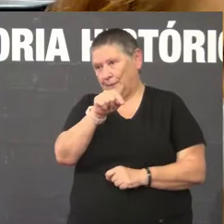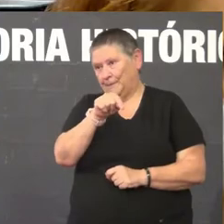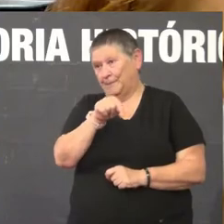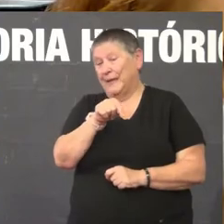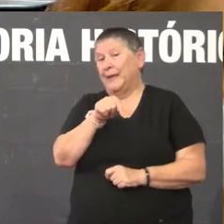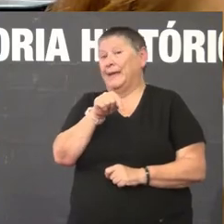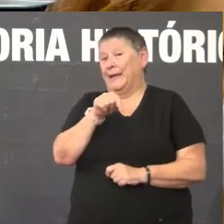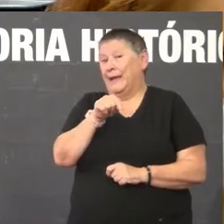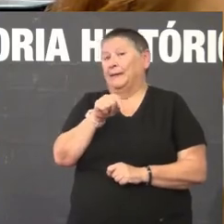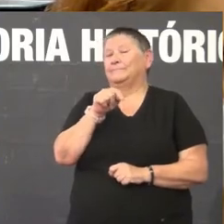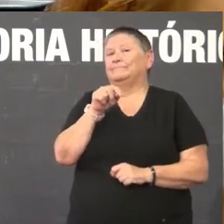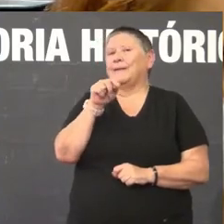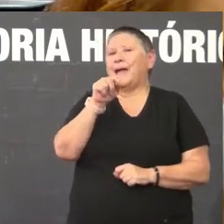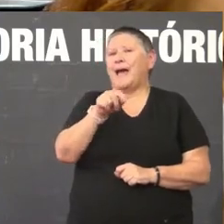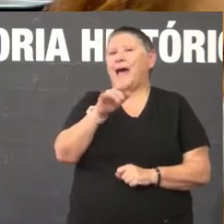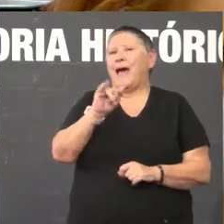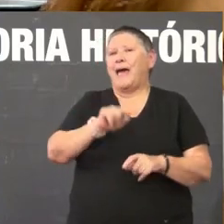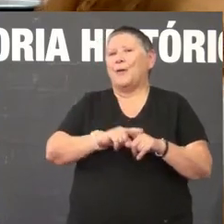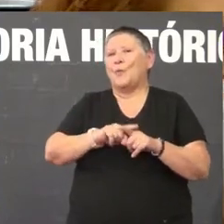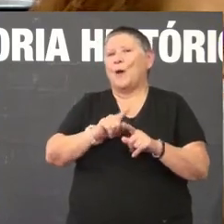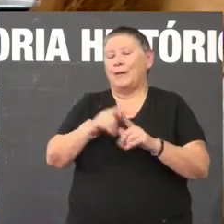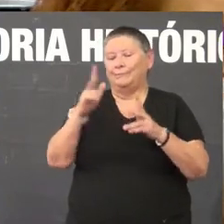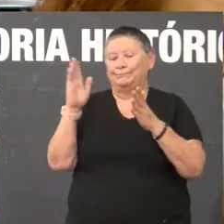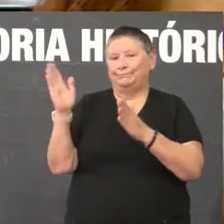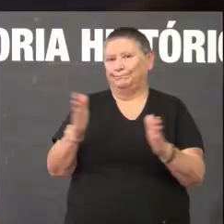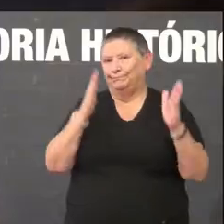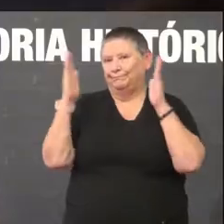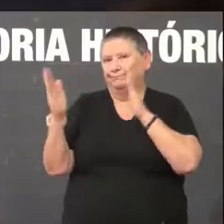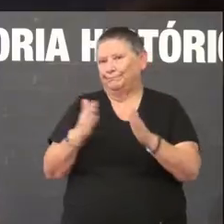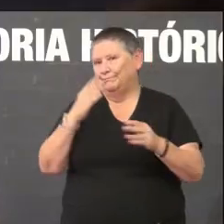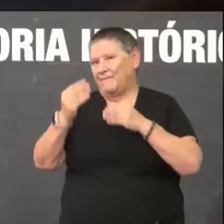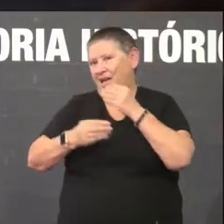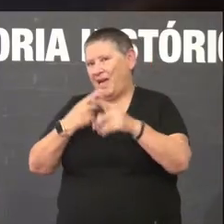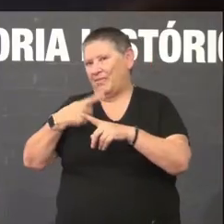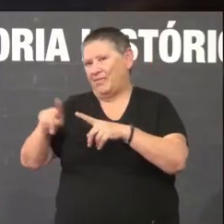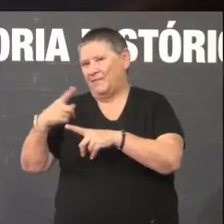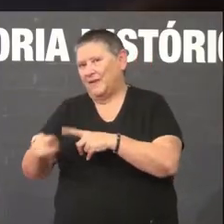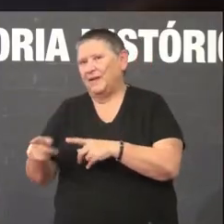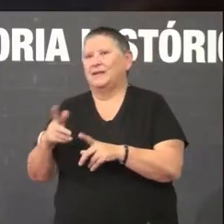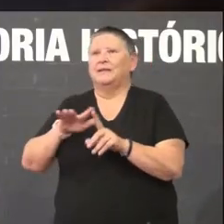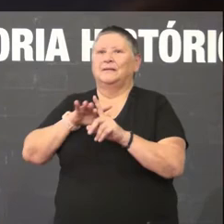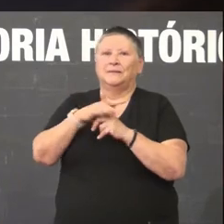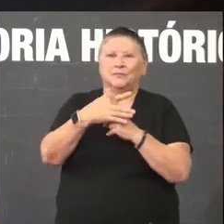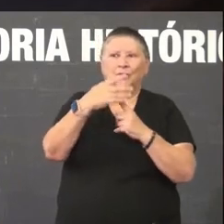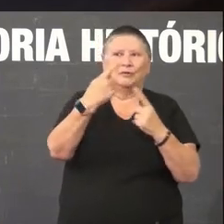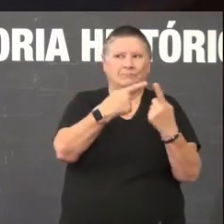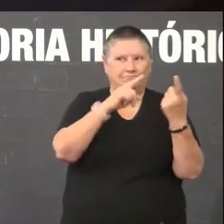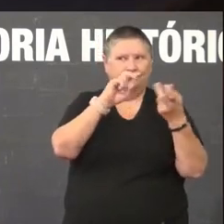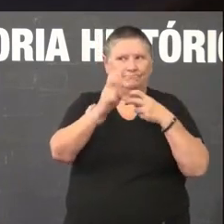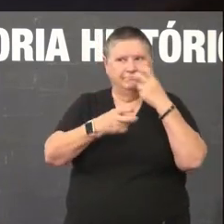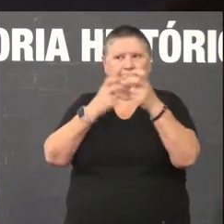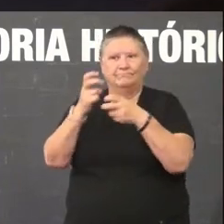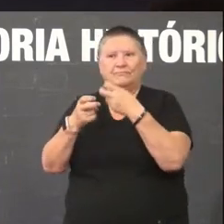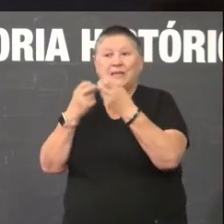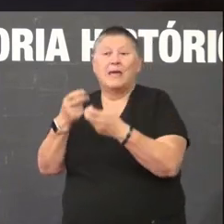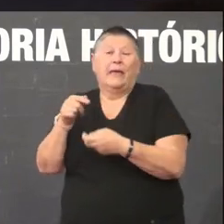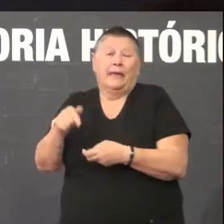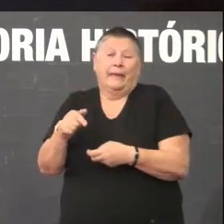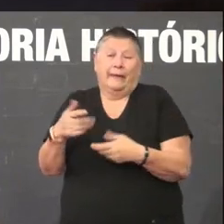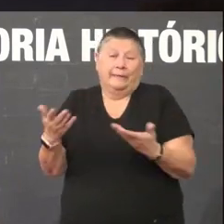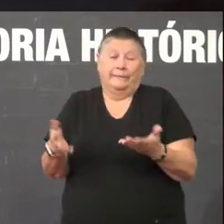Aí hai unha serie de episodios que o caso escala, diversas excepcións e bueno, así